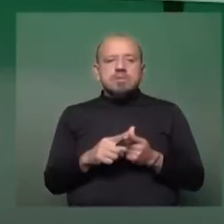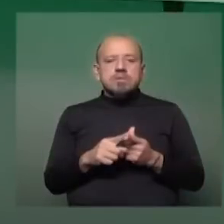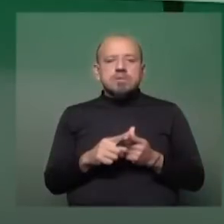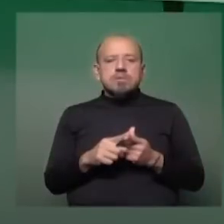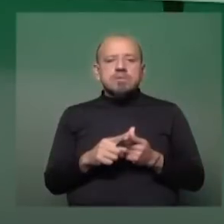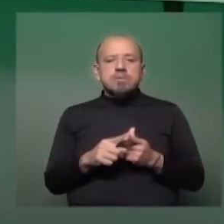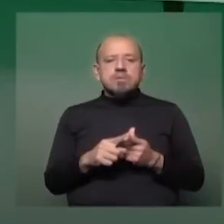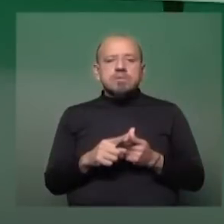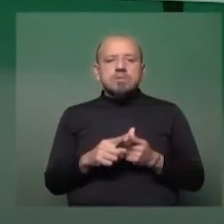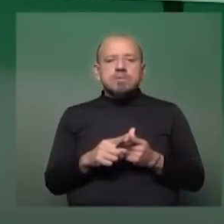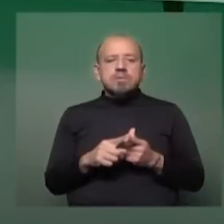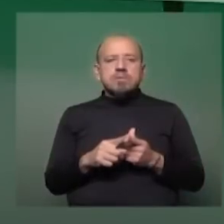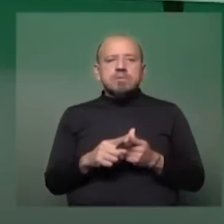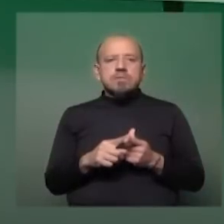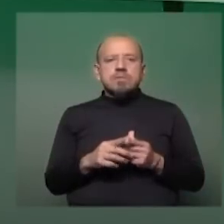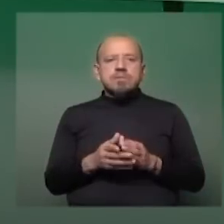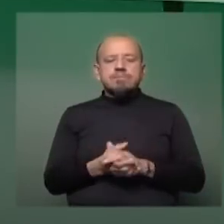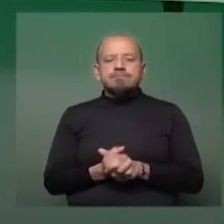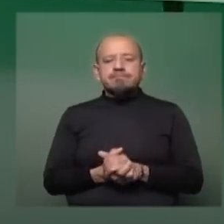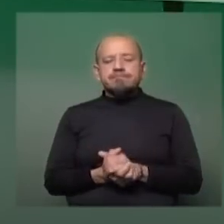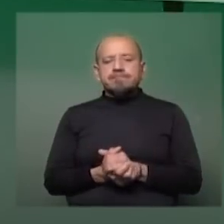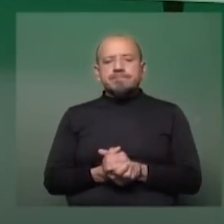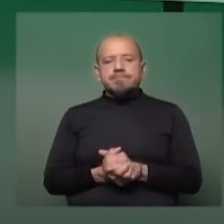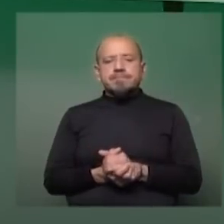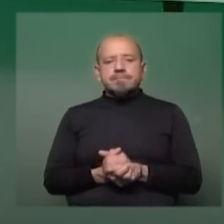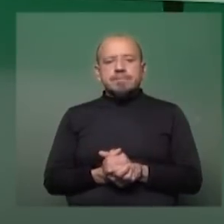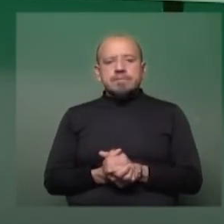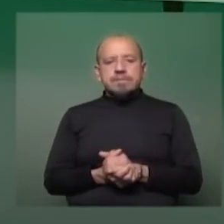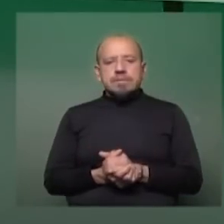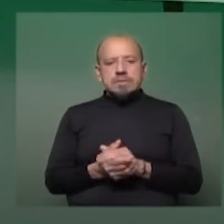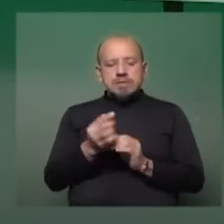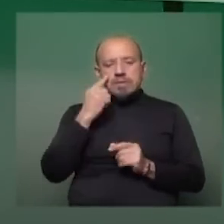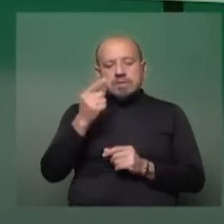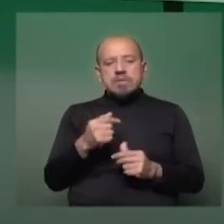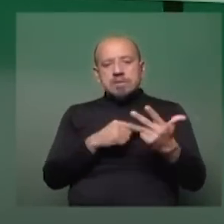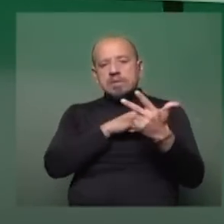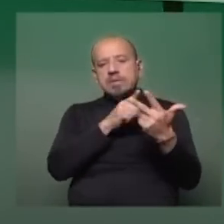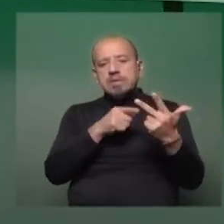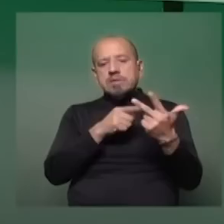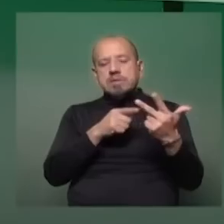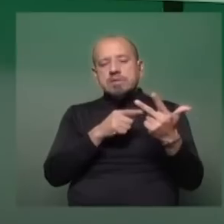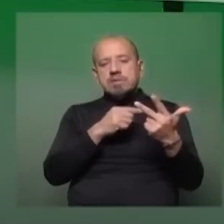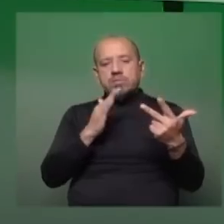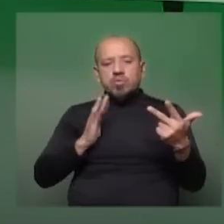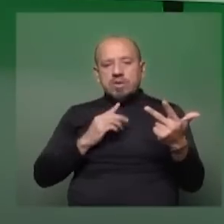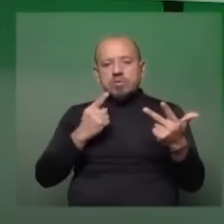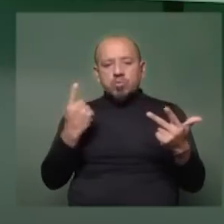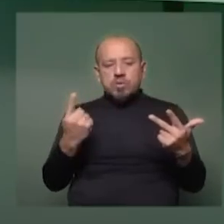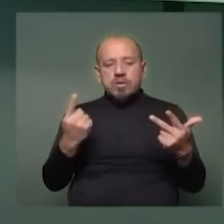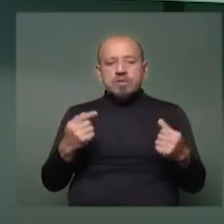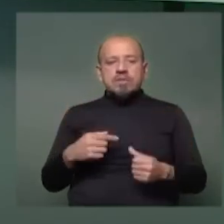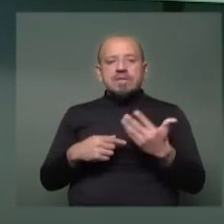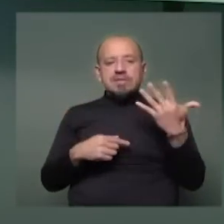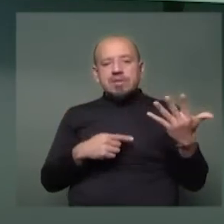civiles Bueno vamos a cambiar de tema y presten atención una de cada tres mujeres y uno de cada cinco